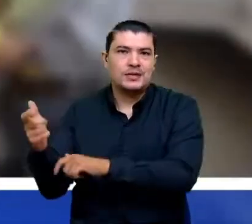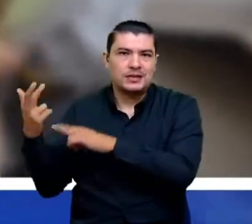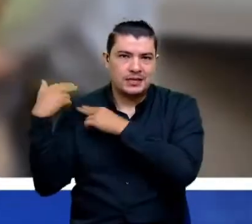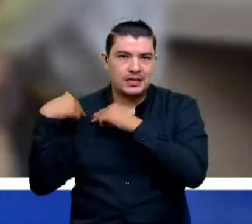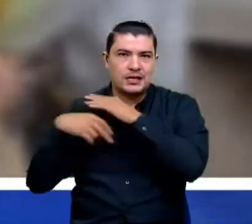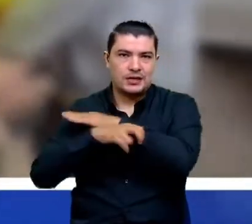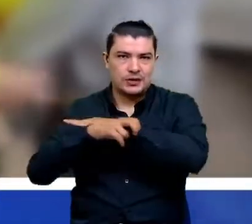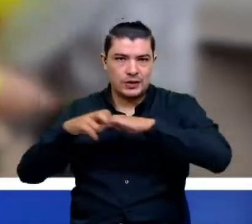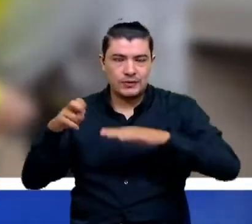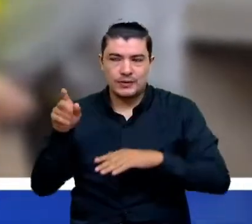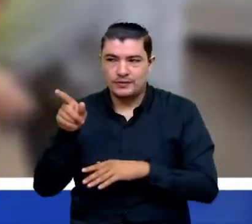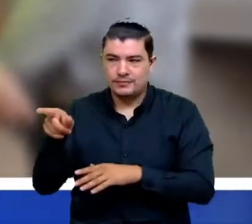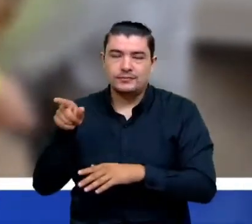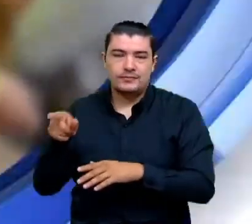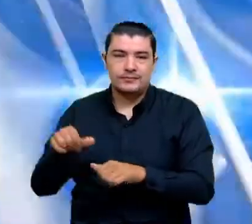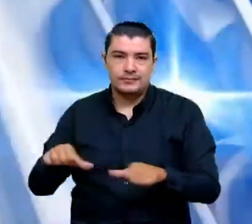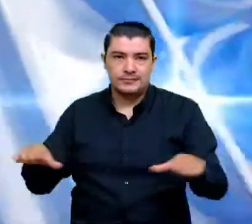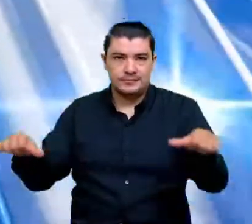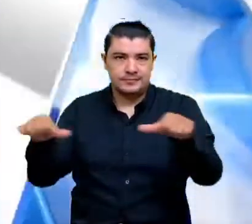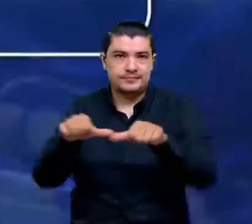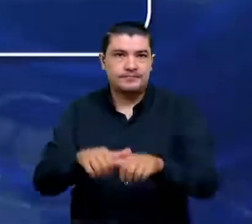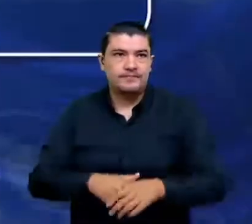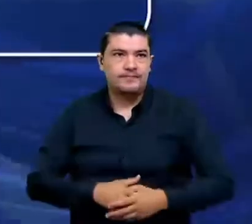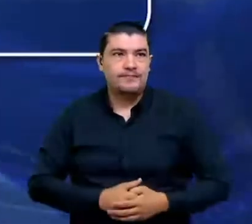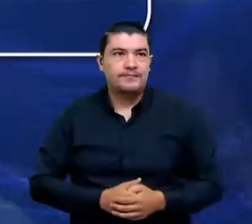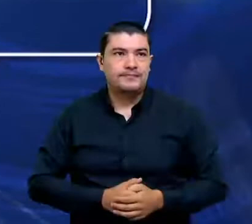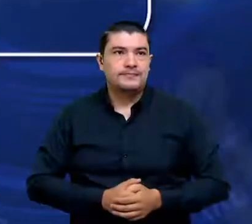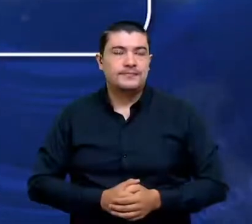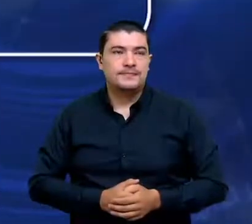sufrir dentro de estas áreas variedades